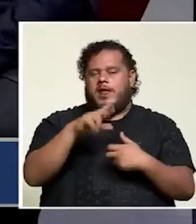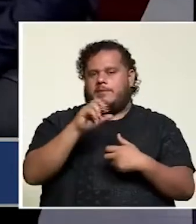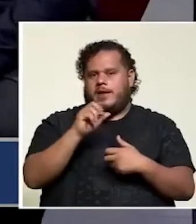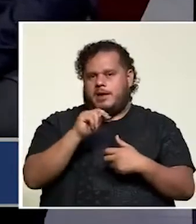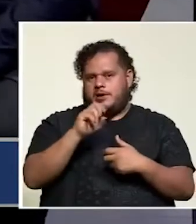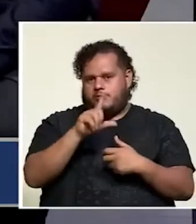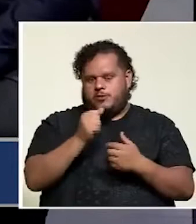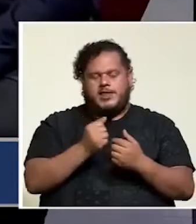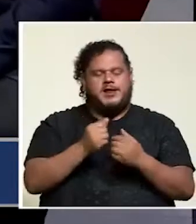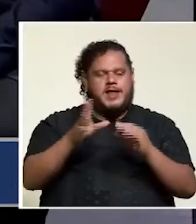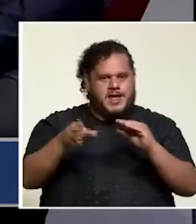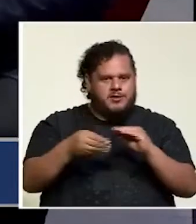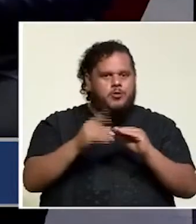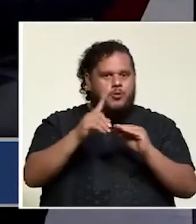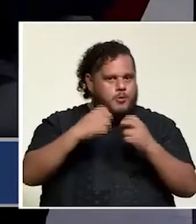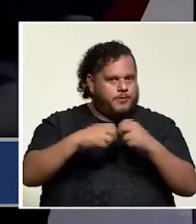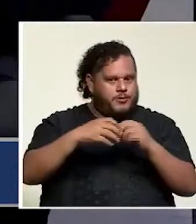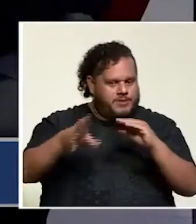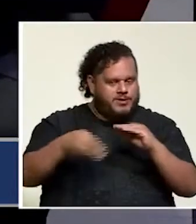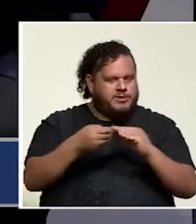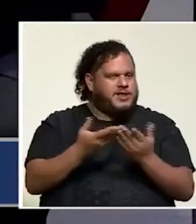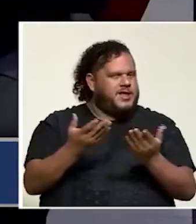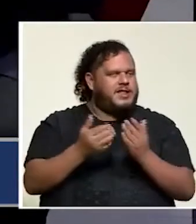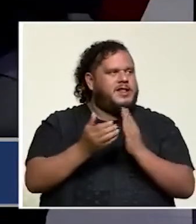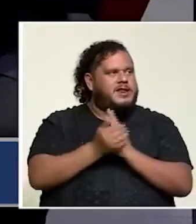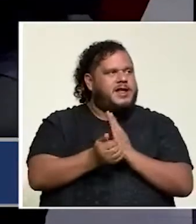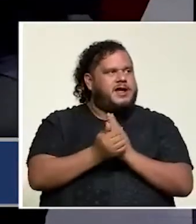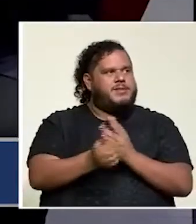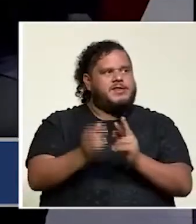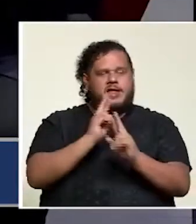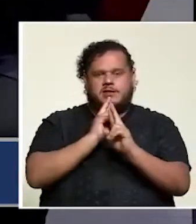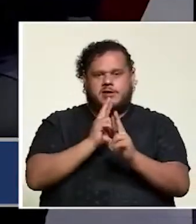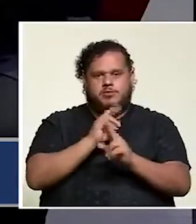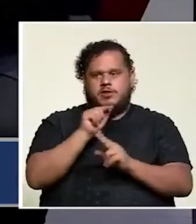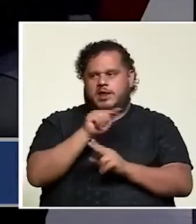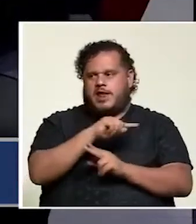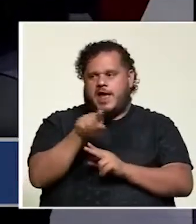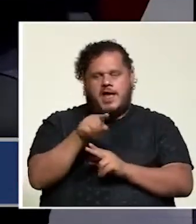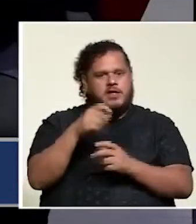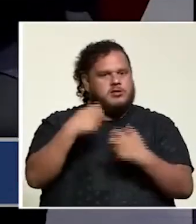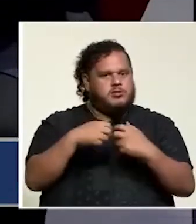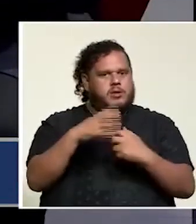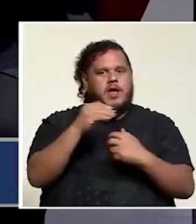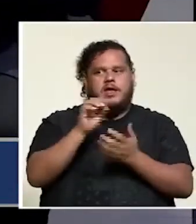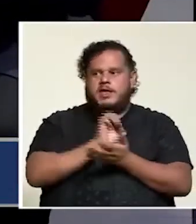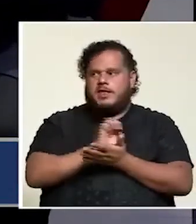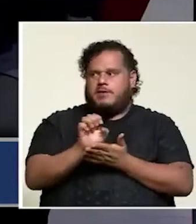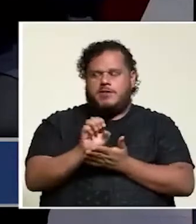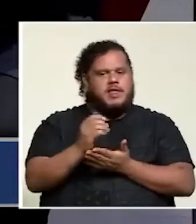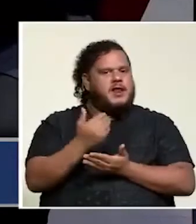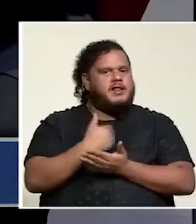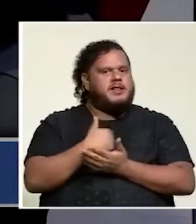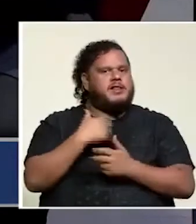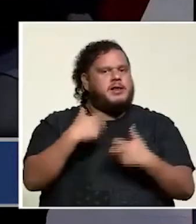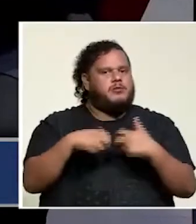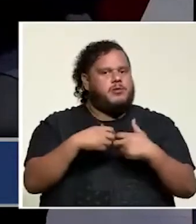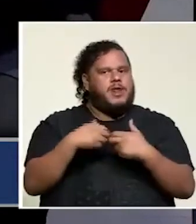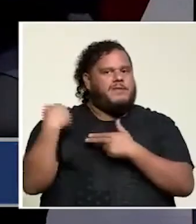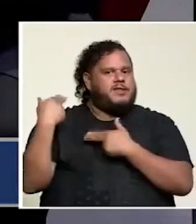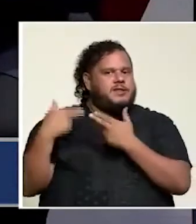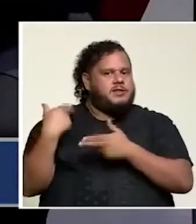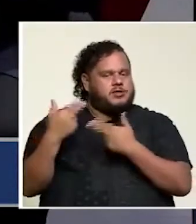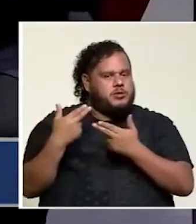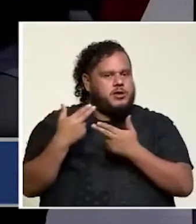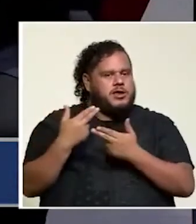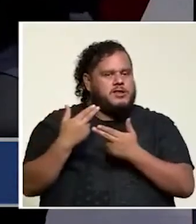problema adicional, y es que la capacidad de responder a estos problemas y de evitar que haya consecuencias históricas